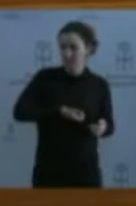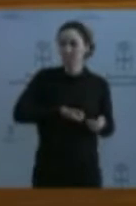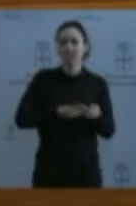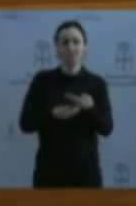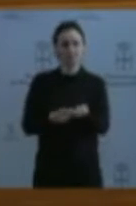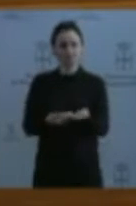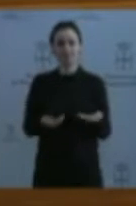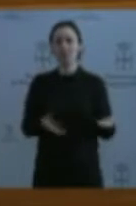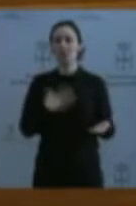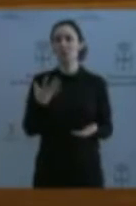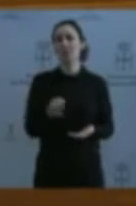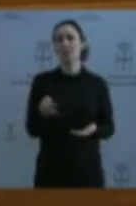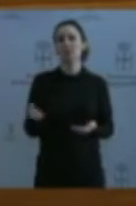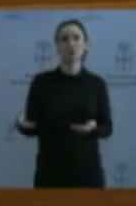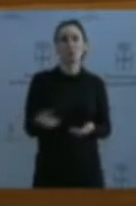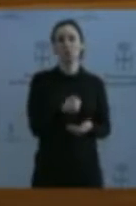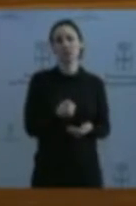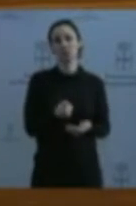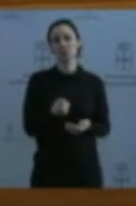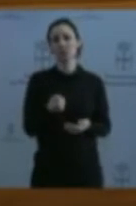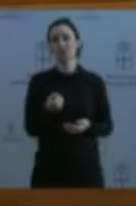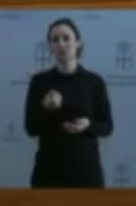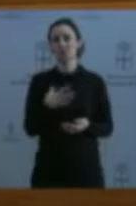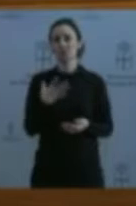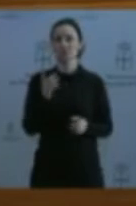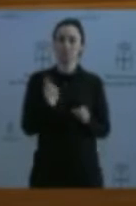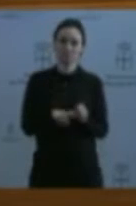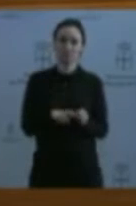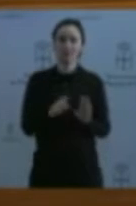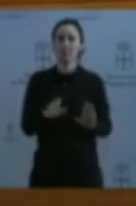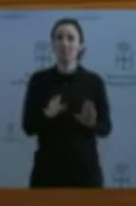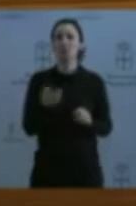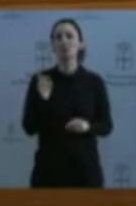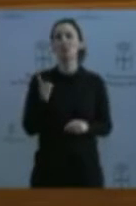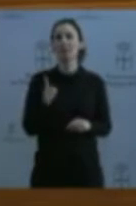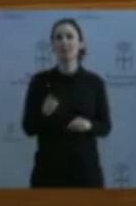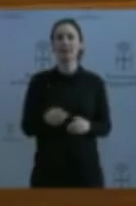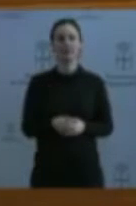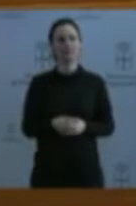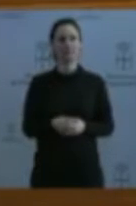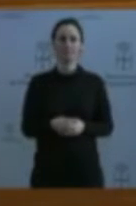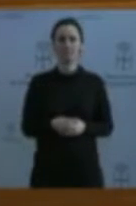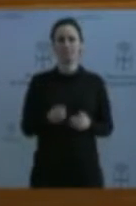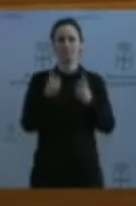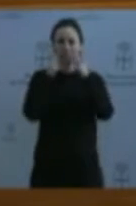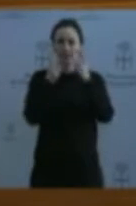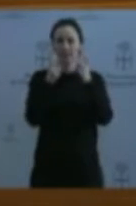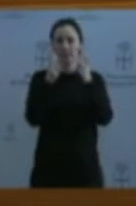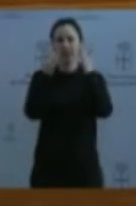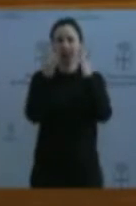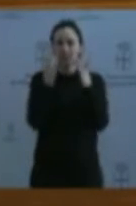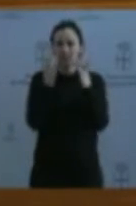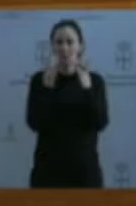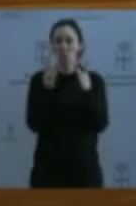opción, pero lo único que les pedimos es que no sea solamente un lavado de cara, sino que realmente apoyen algo que es imprescindible.